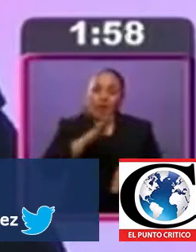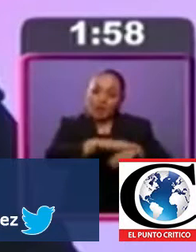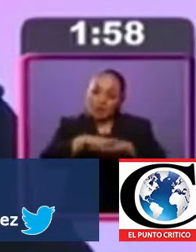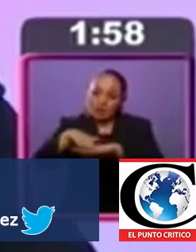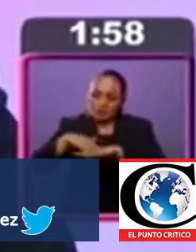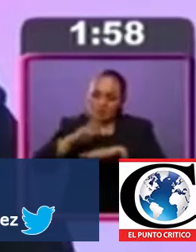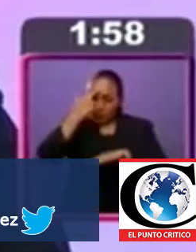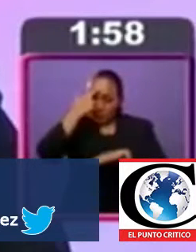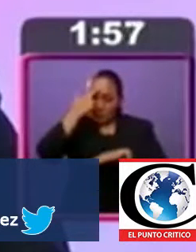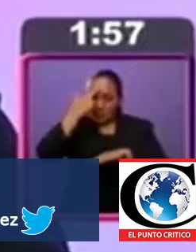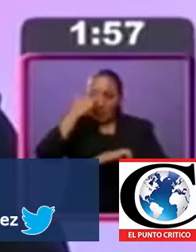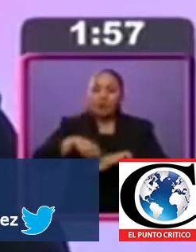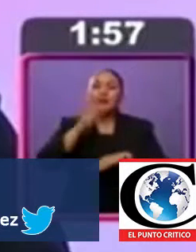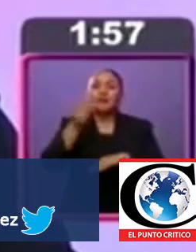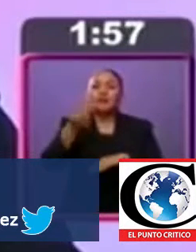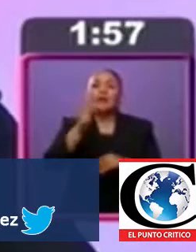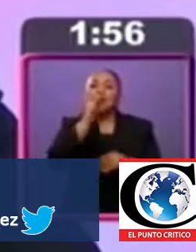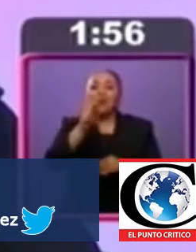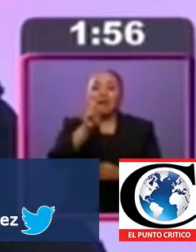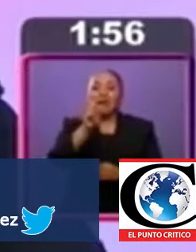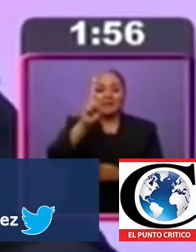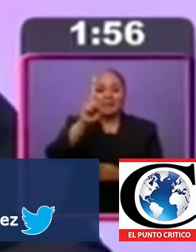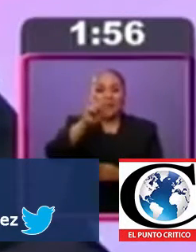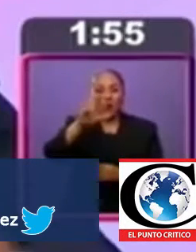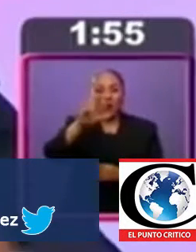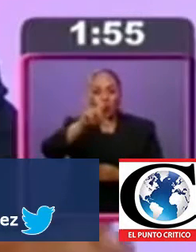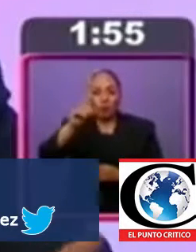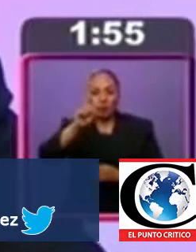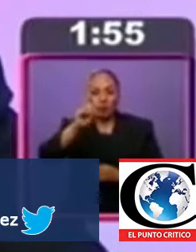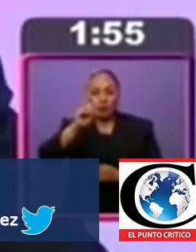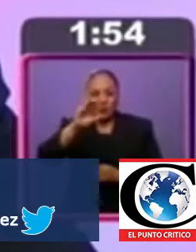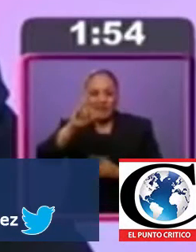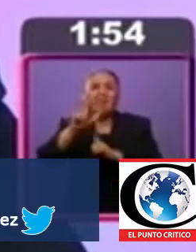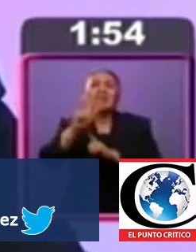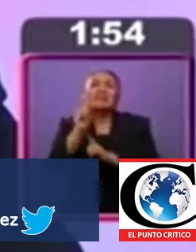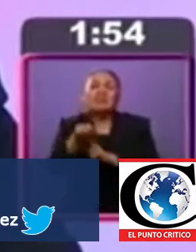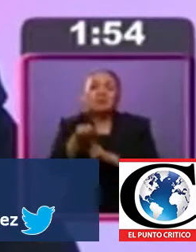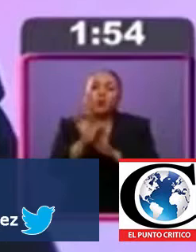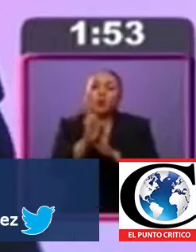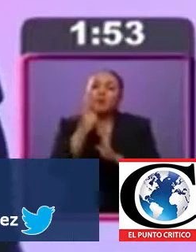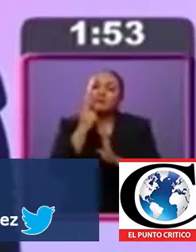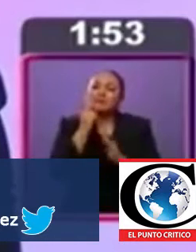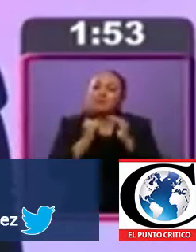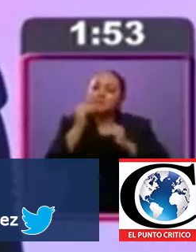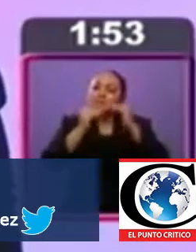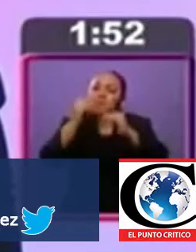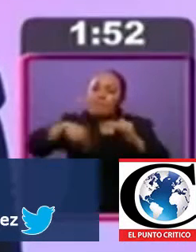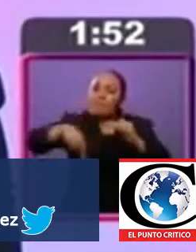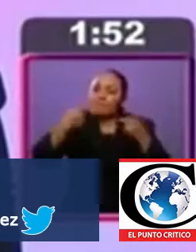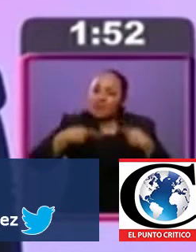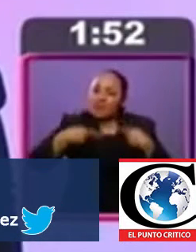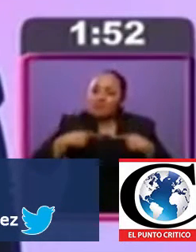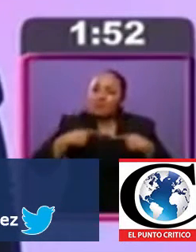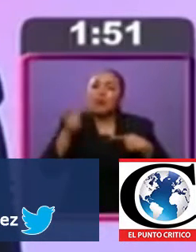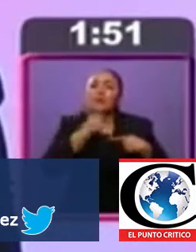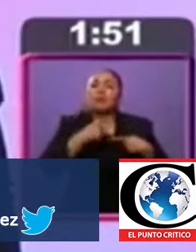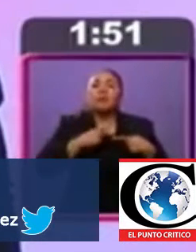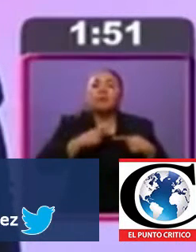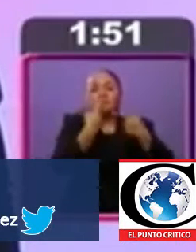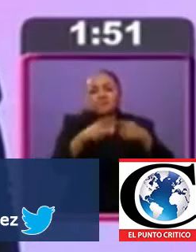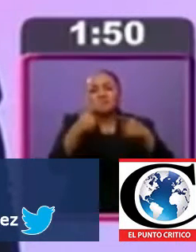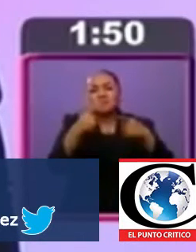del partido, y entonces pues no se les puede estar exigiendo. Pero bajar a los empleados, eso